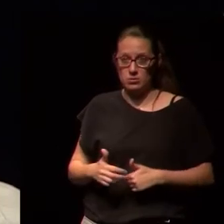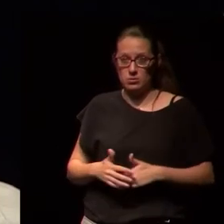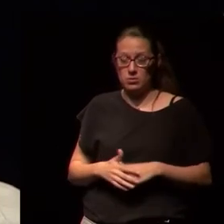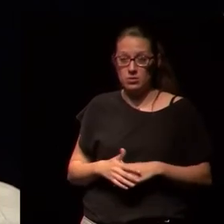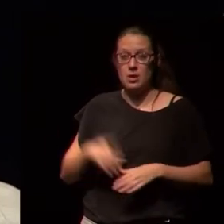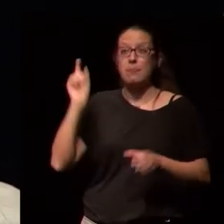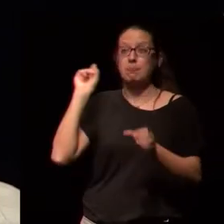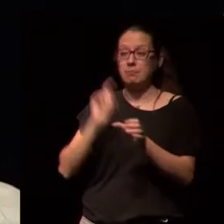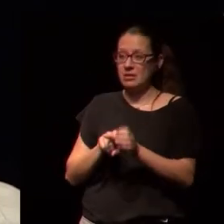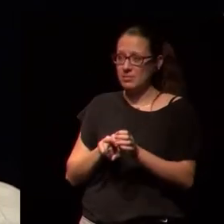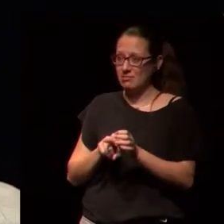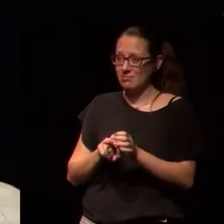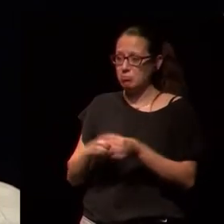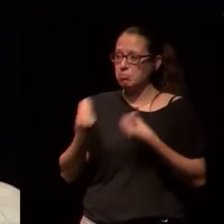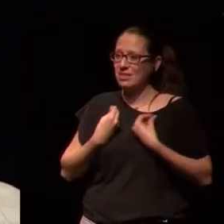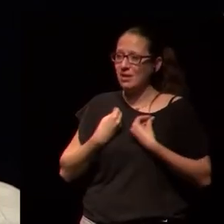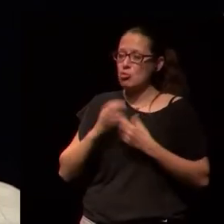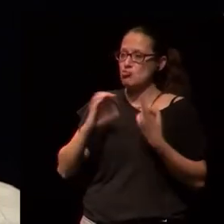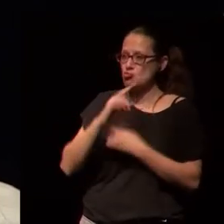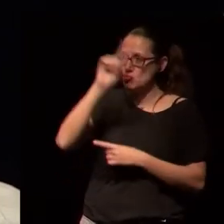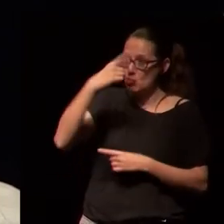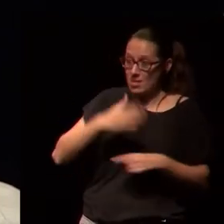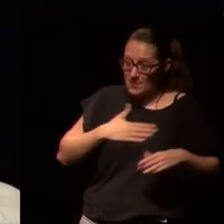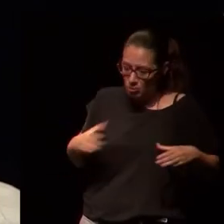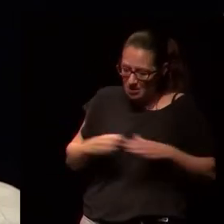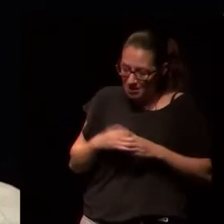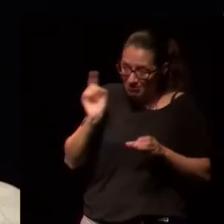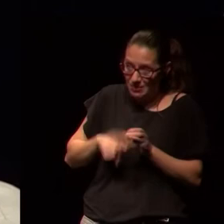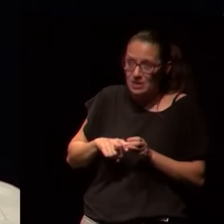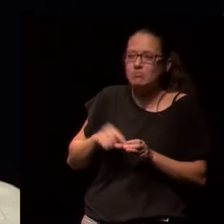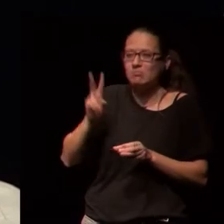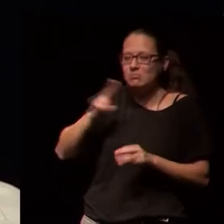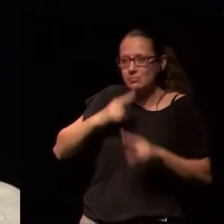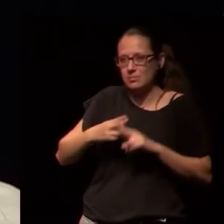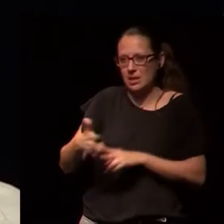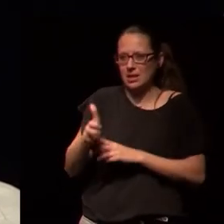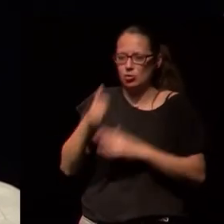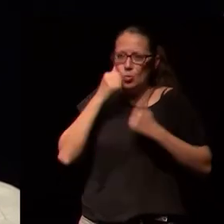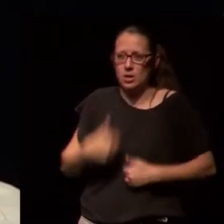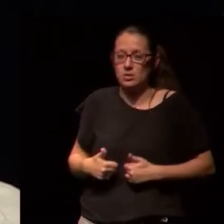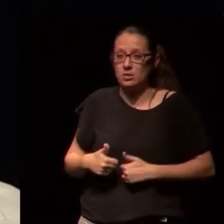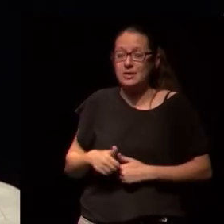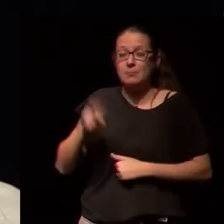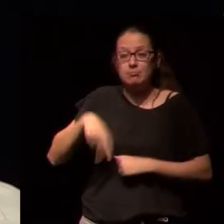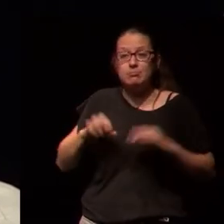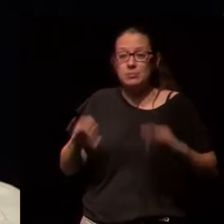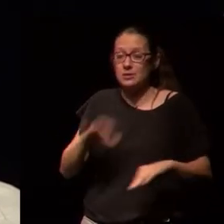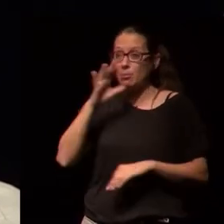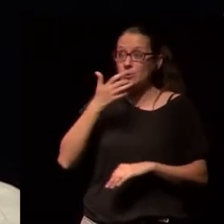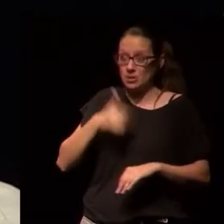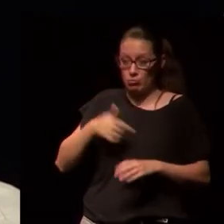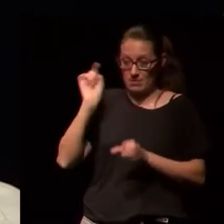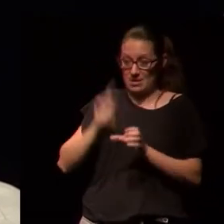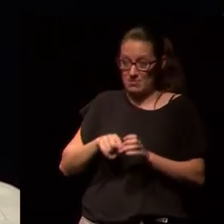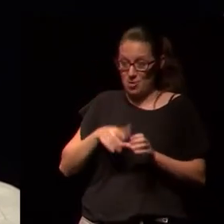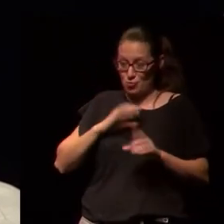el participar en la vida cultural de la comunidad. Y esto es así porque si no puedes participar en la vida cultural de la